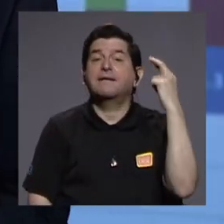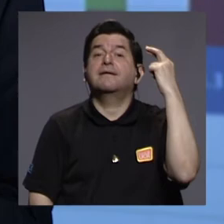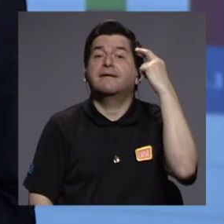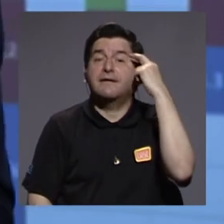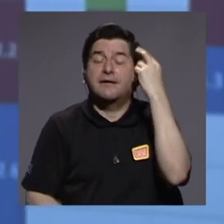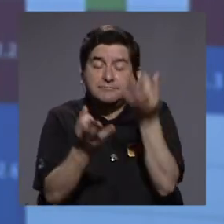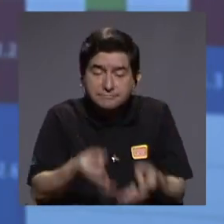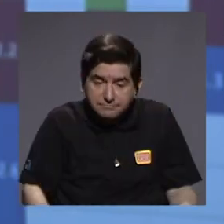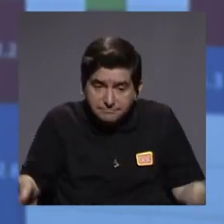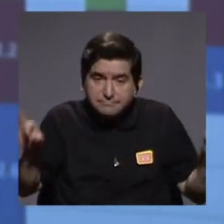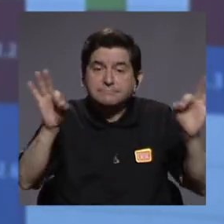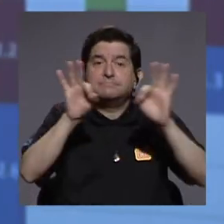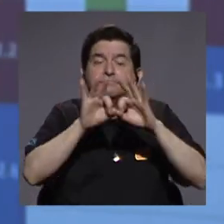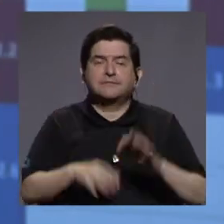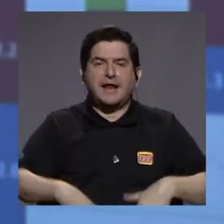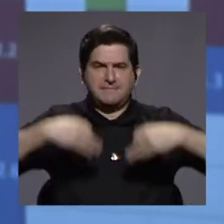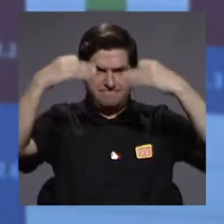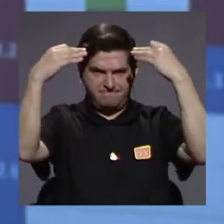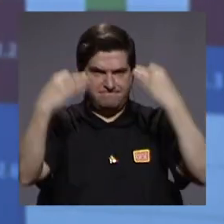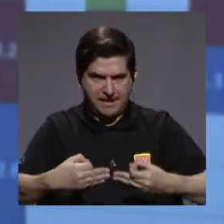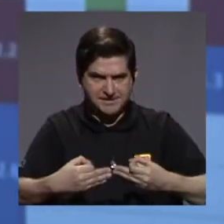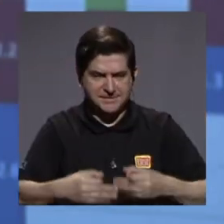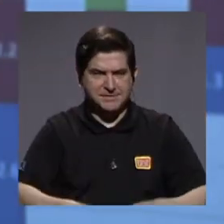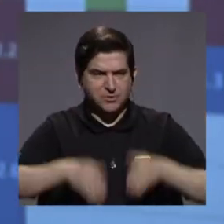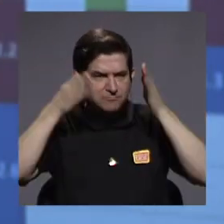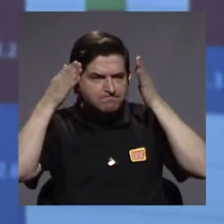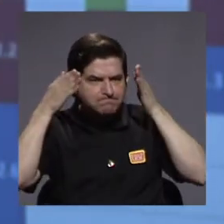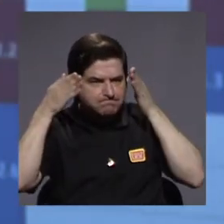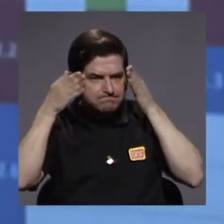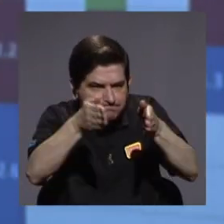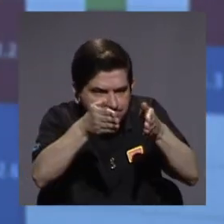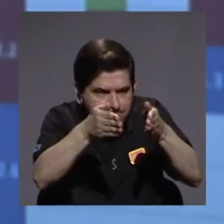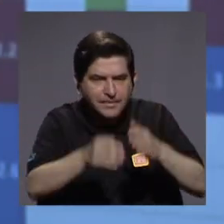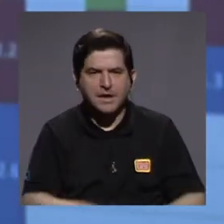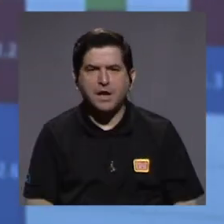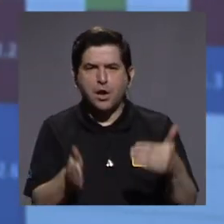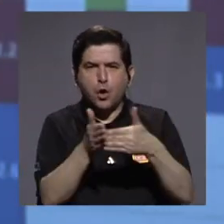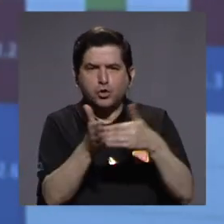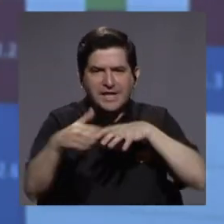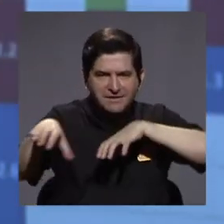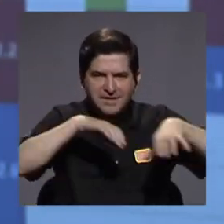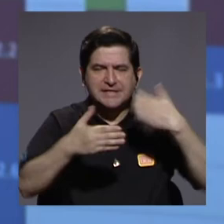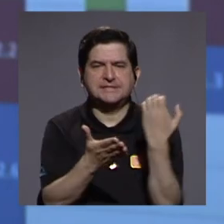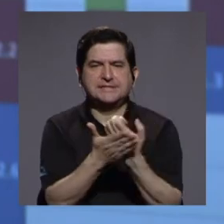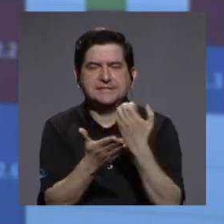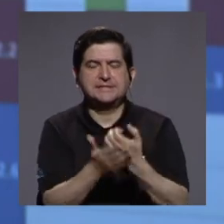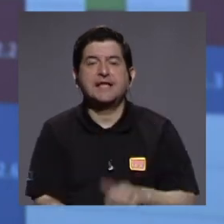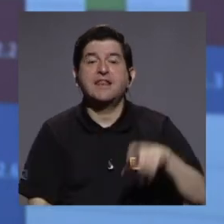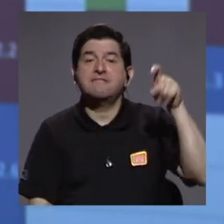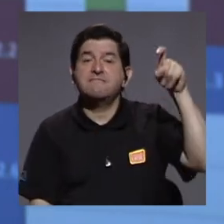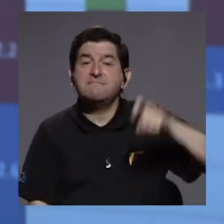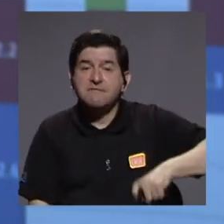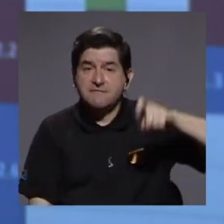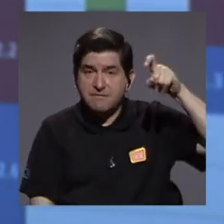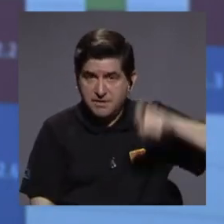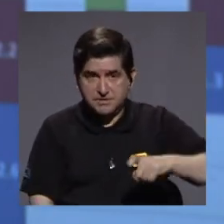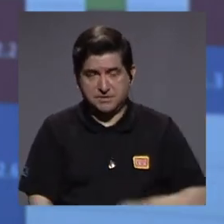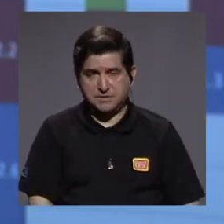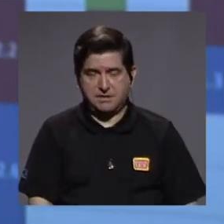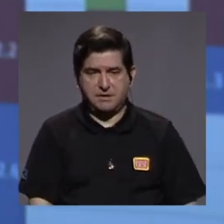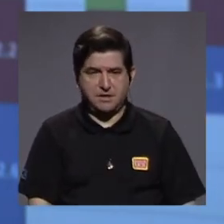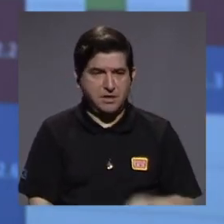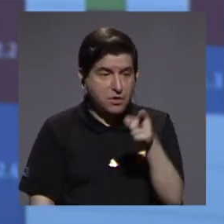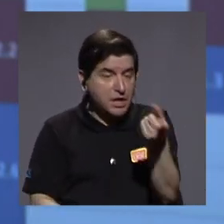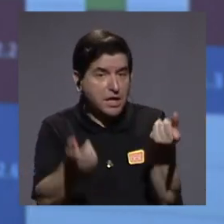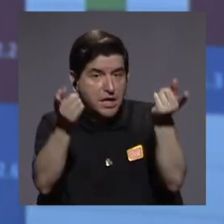fundamental de las medidas que van destinadas a la reactivación económica tienen que ver